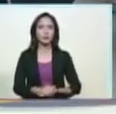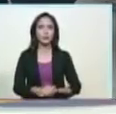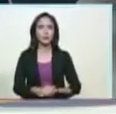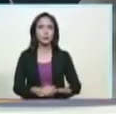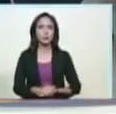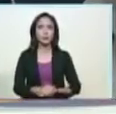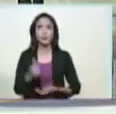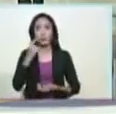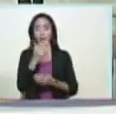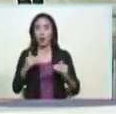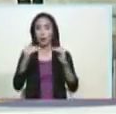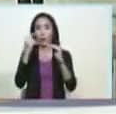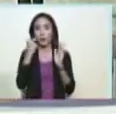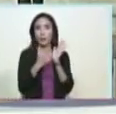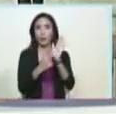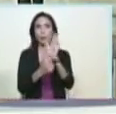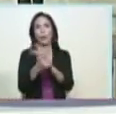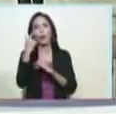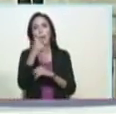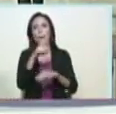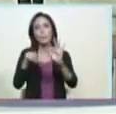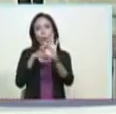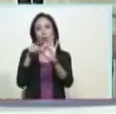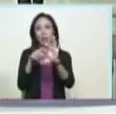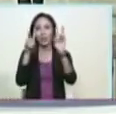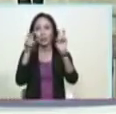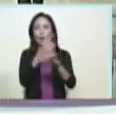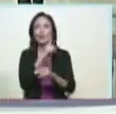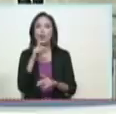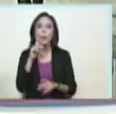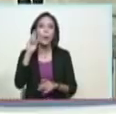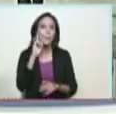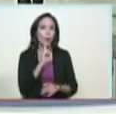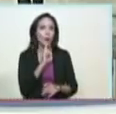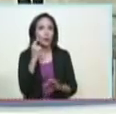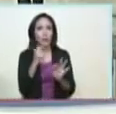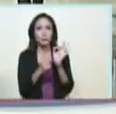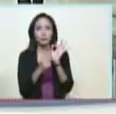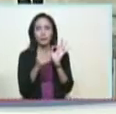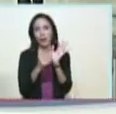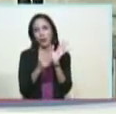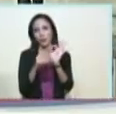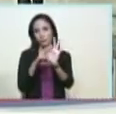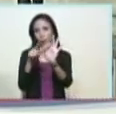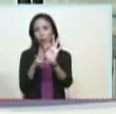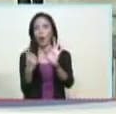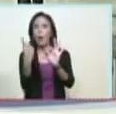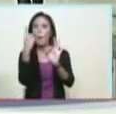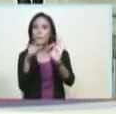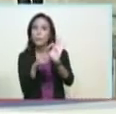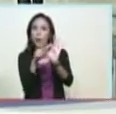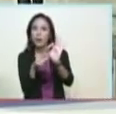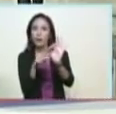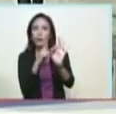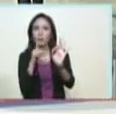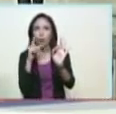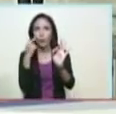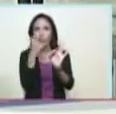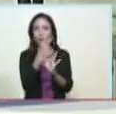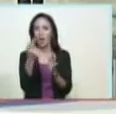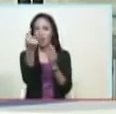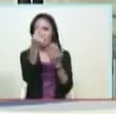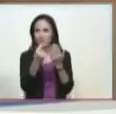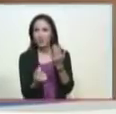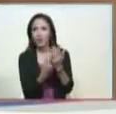igualmente aquí está el bolívar el bolívar soberano un bolívar muy bonito en su